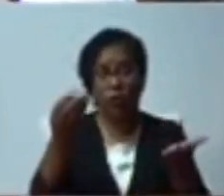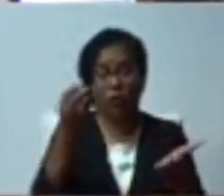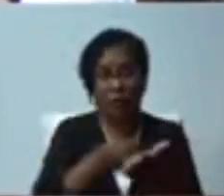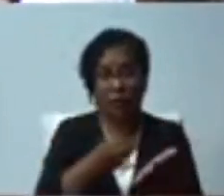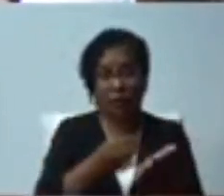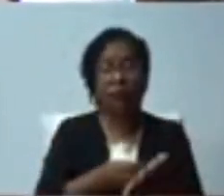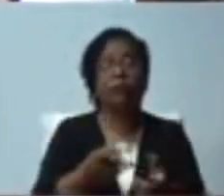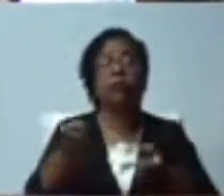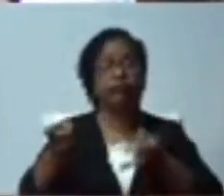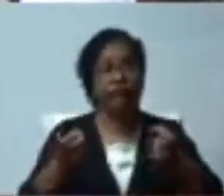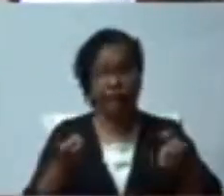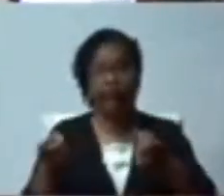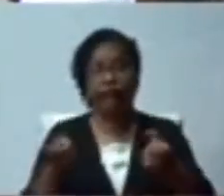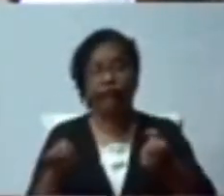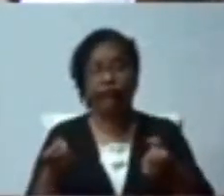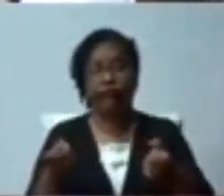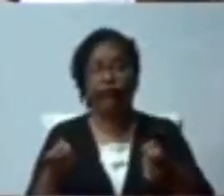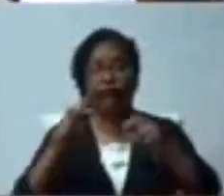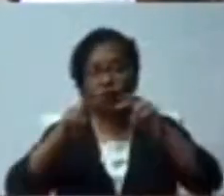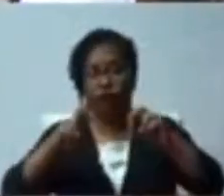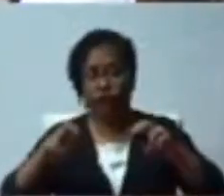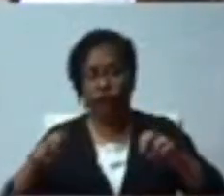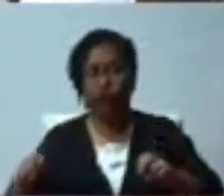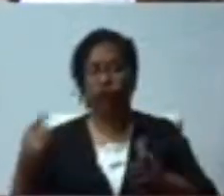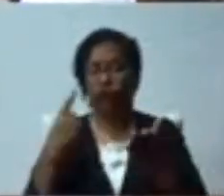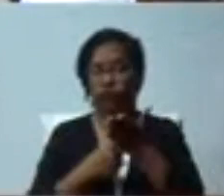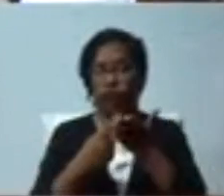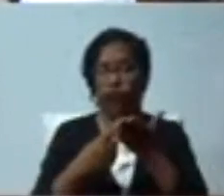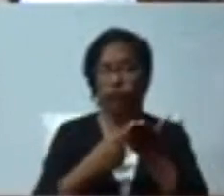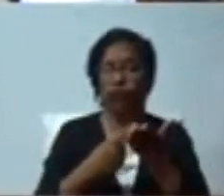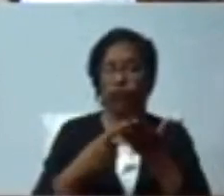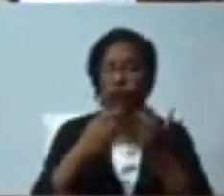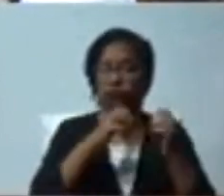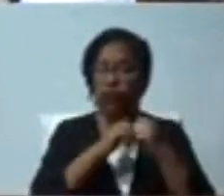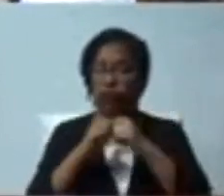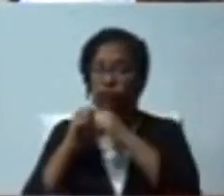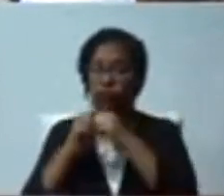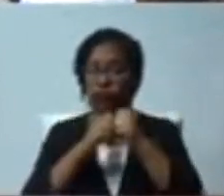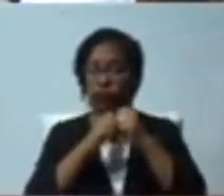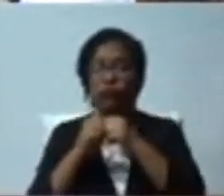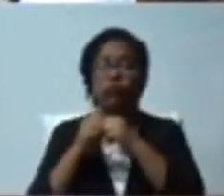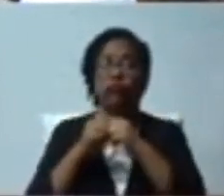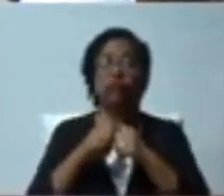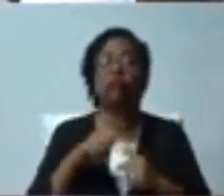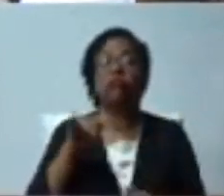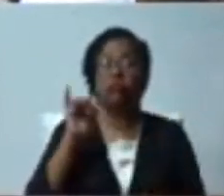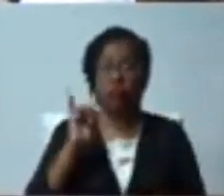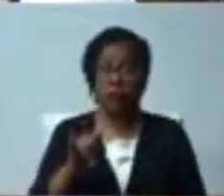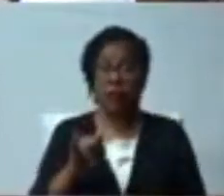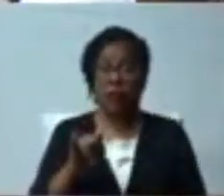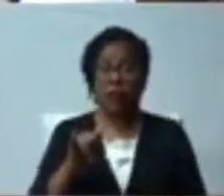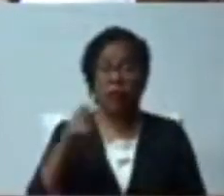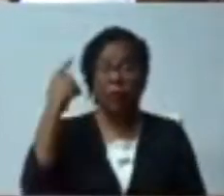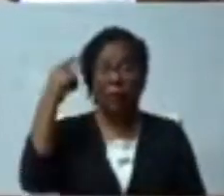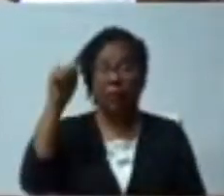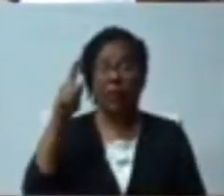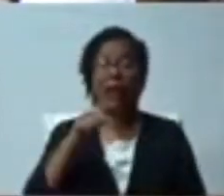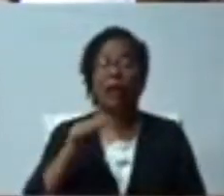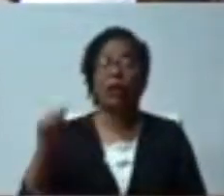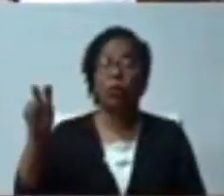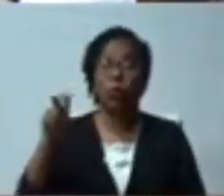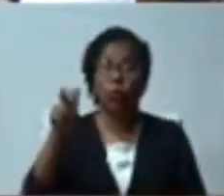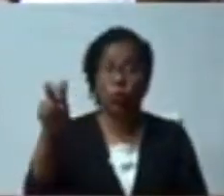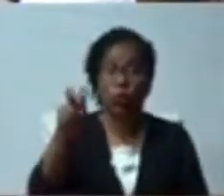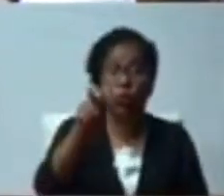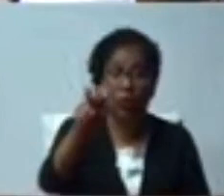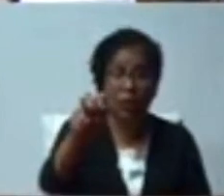a estimular un sector que para el turismo, pero para el país y para los